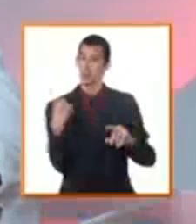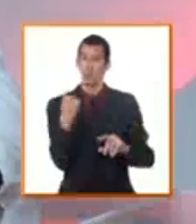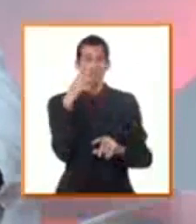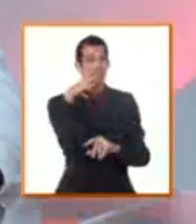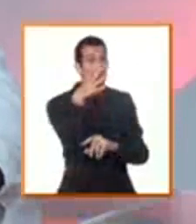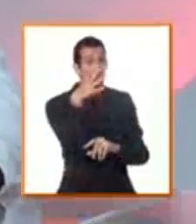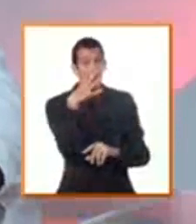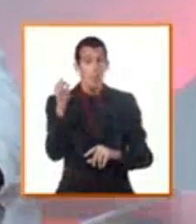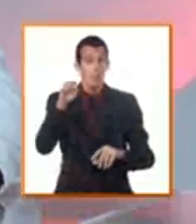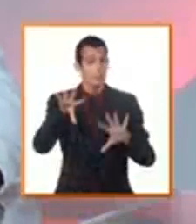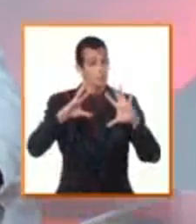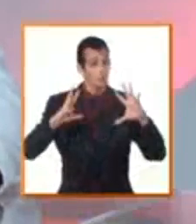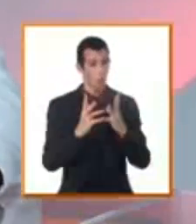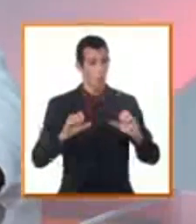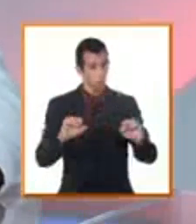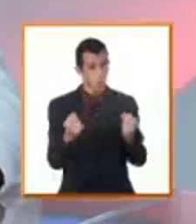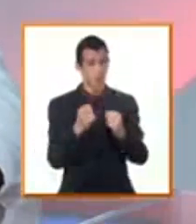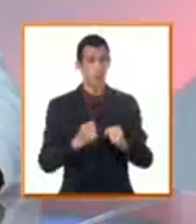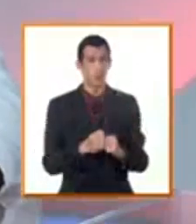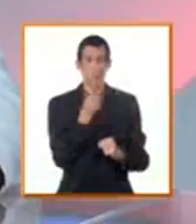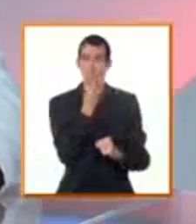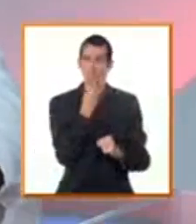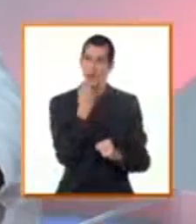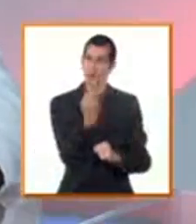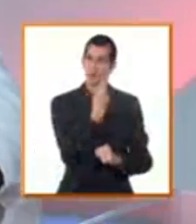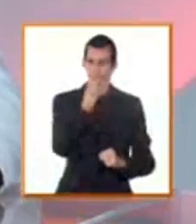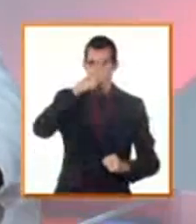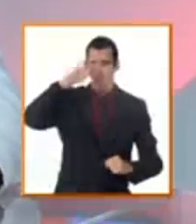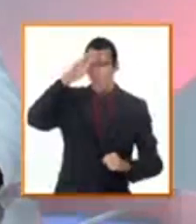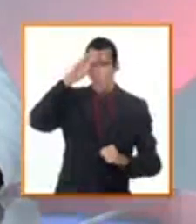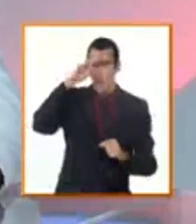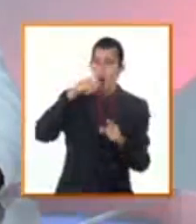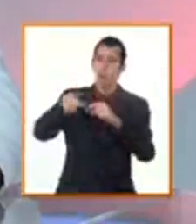se mantenga como un destino seguro. Y como tercer elemento,